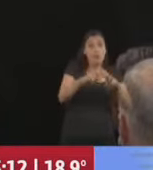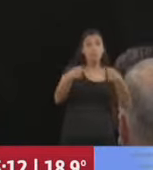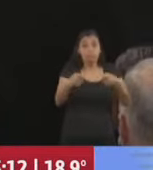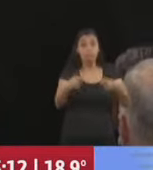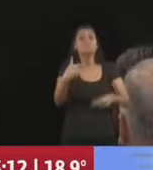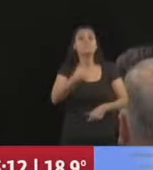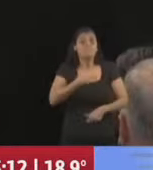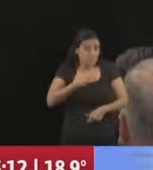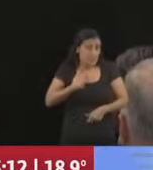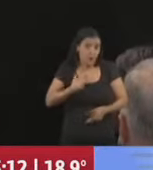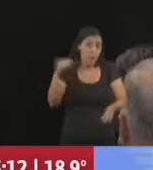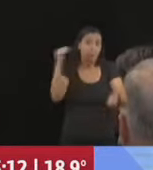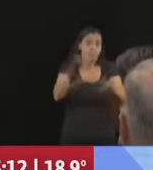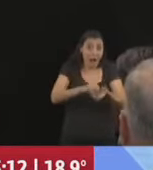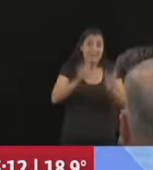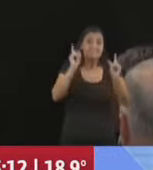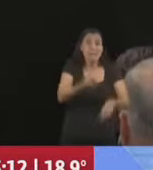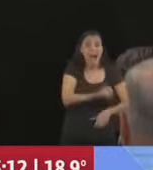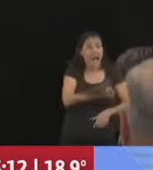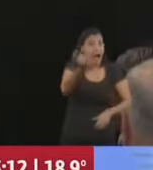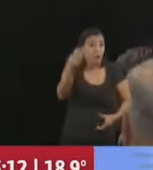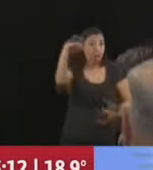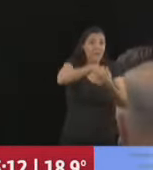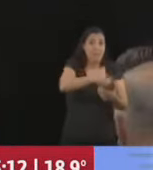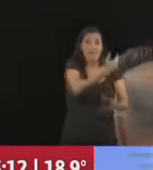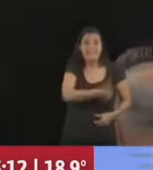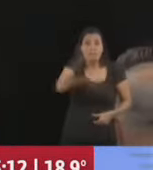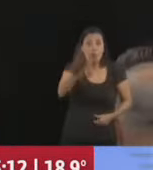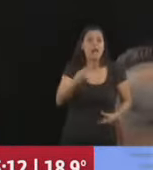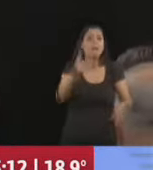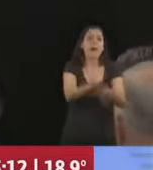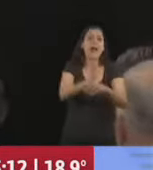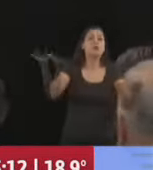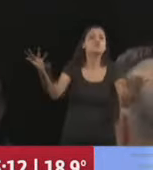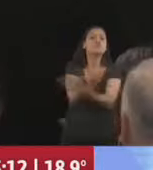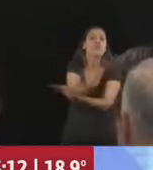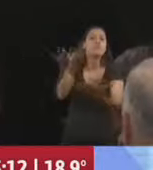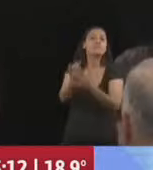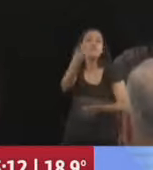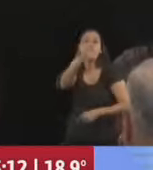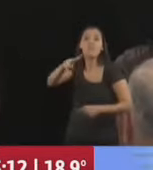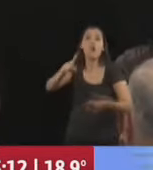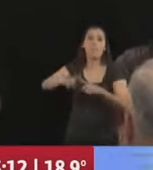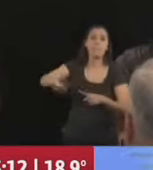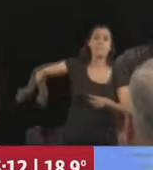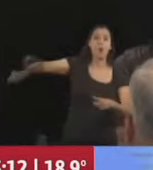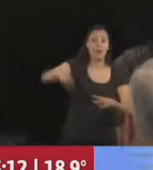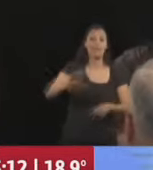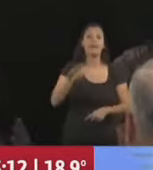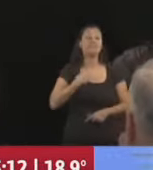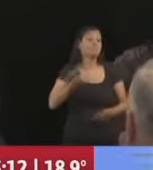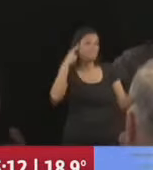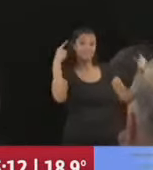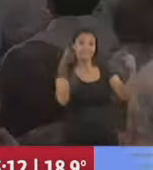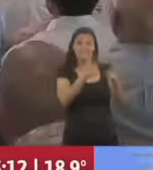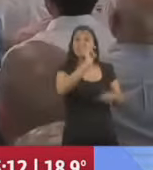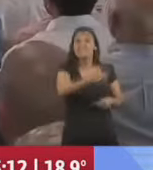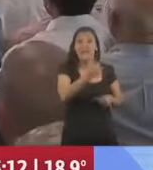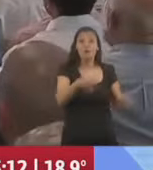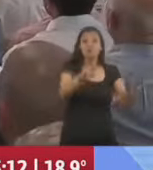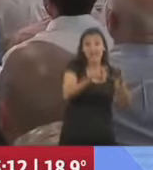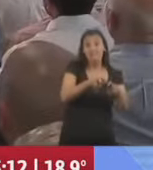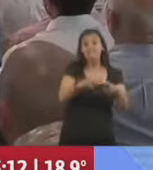mostrar cómo gestionamos nosotros. Yo aquí tengo mayoría en la Cámara de Diputados y mayoría en la Cámara de Senadores,